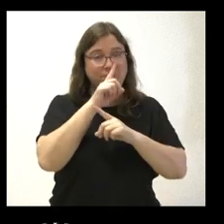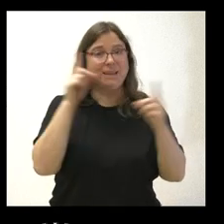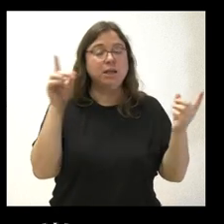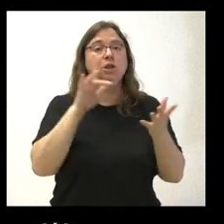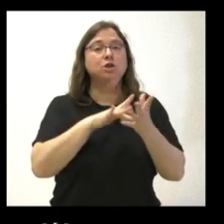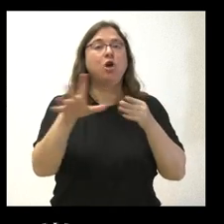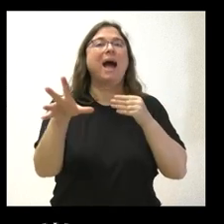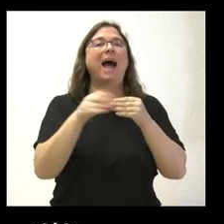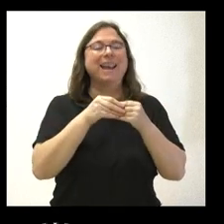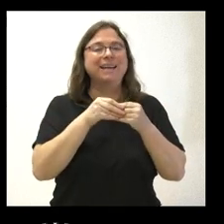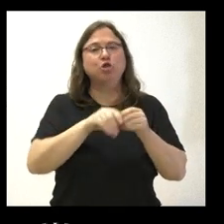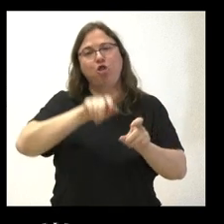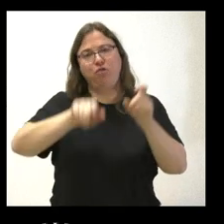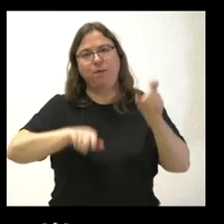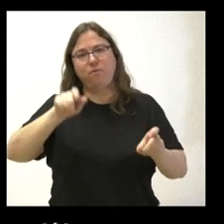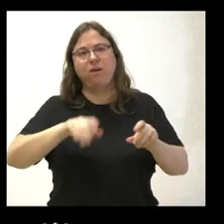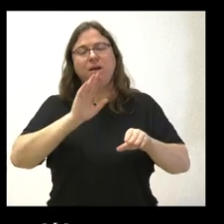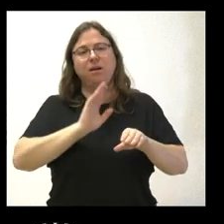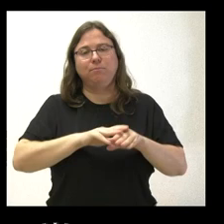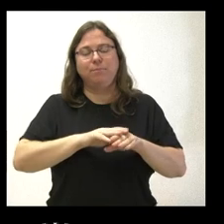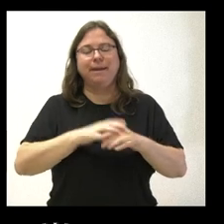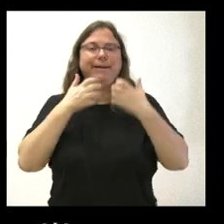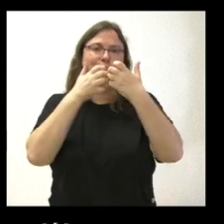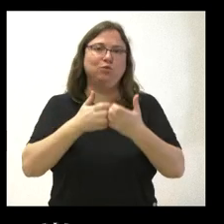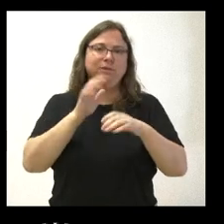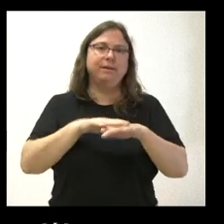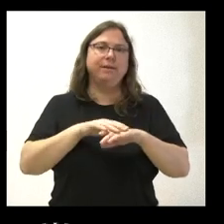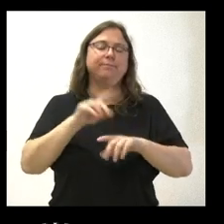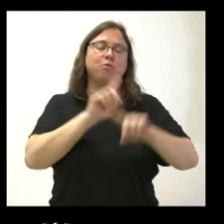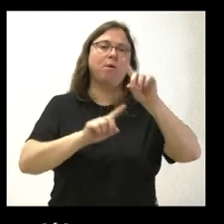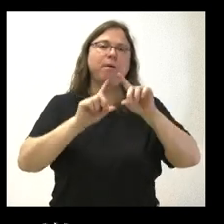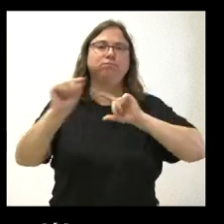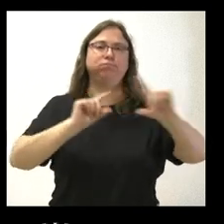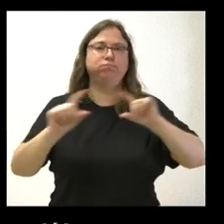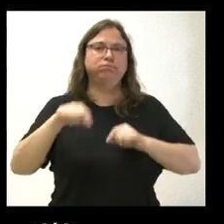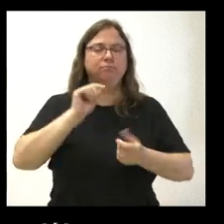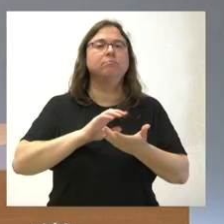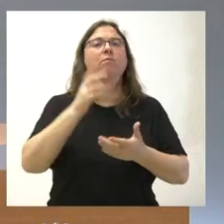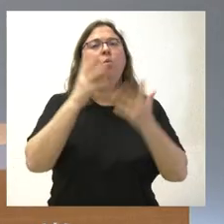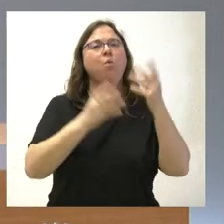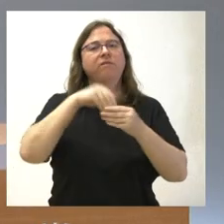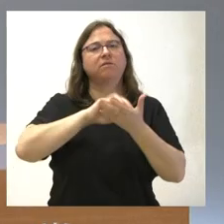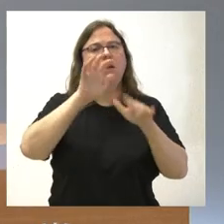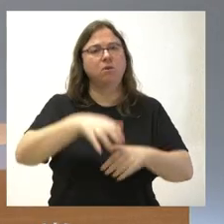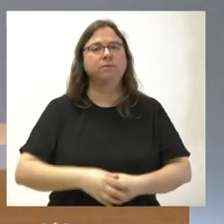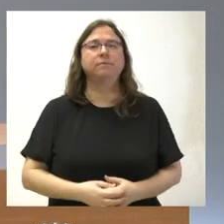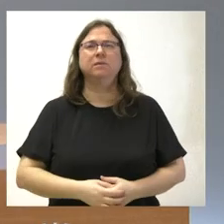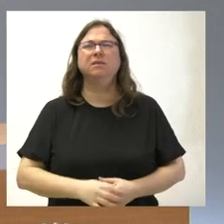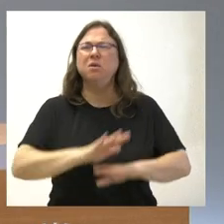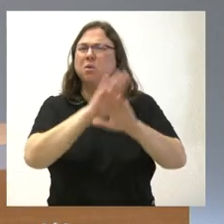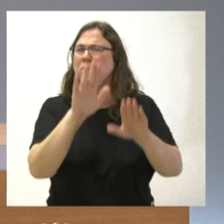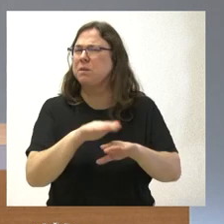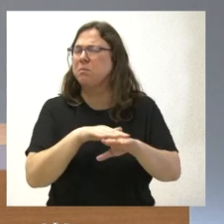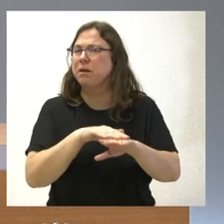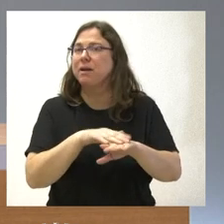anexo demográfico para para luchar contra reto demográfico en las cuentas gracias lo último Perdón sab que hay